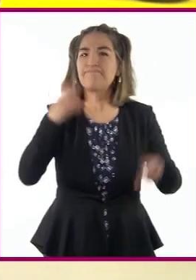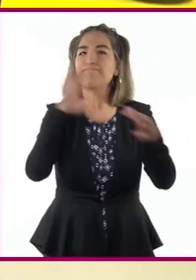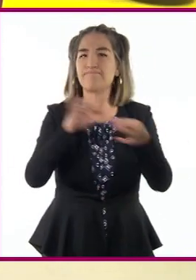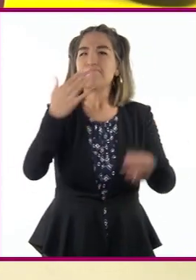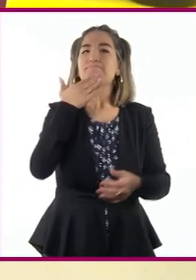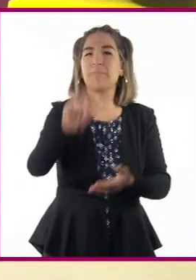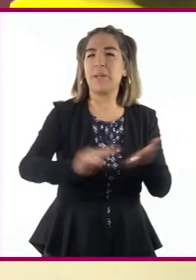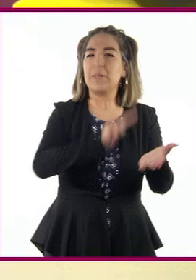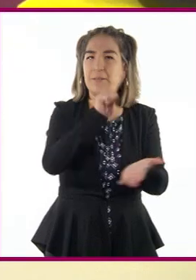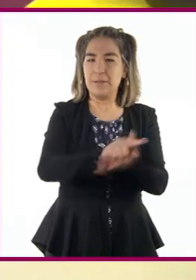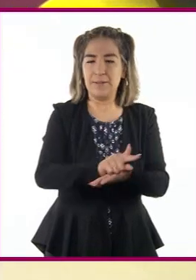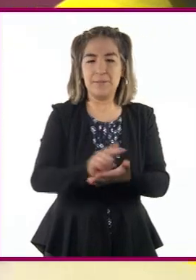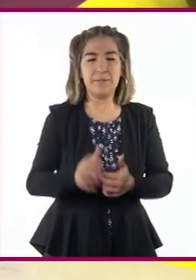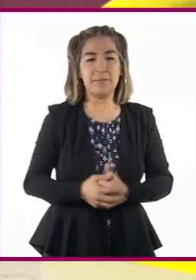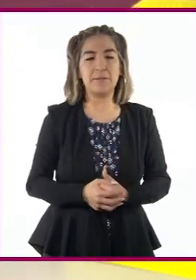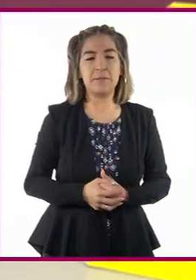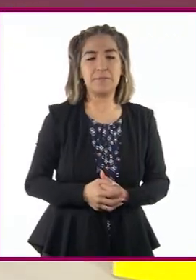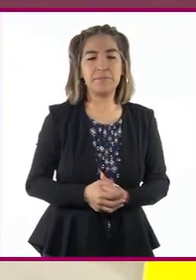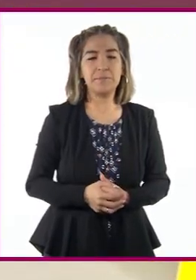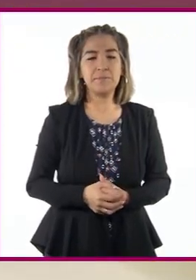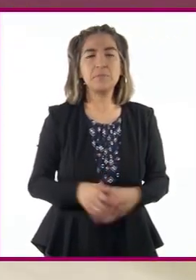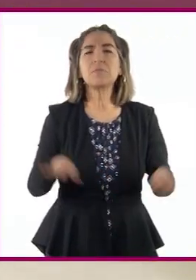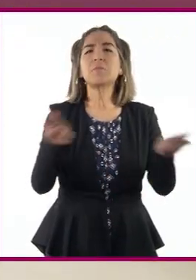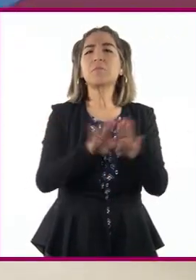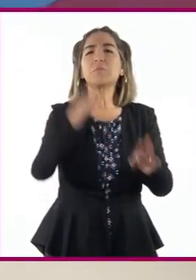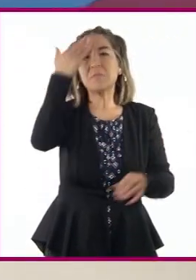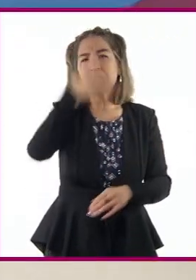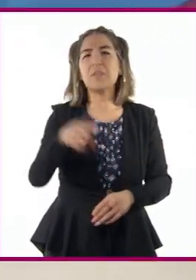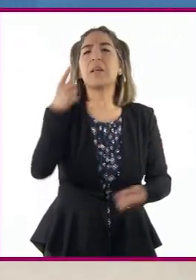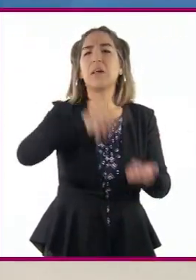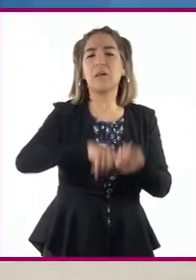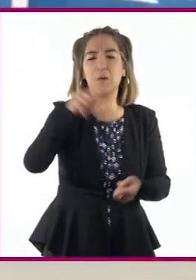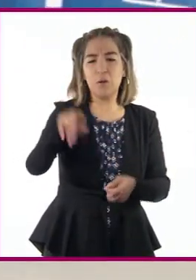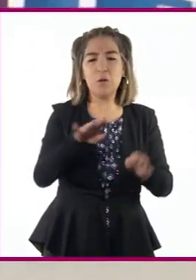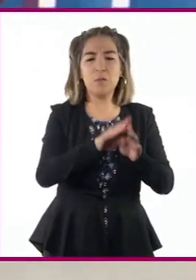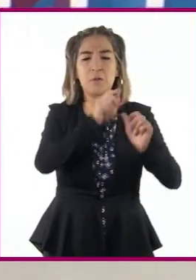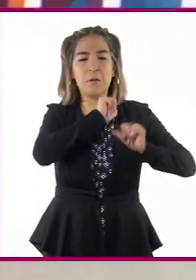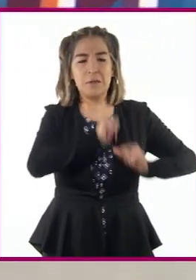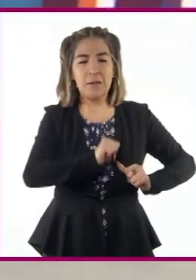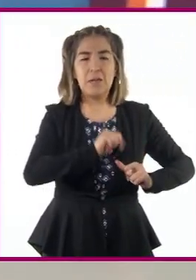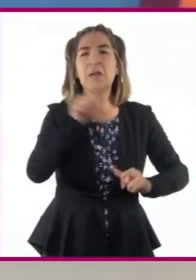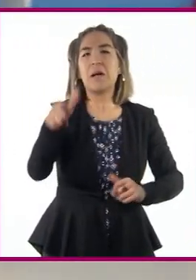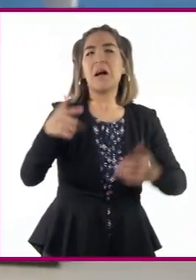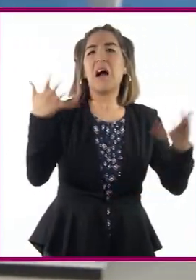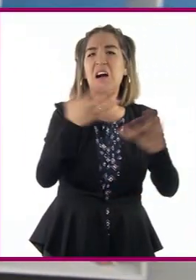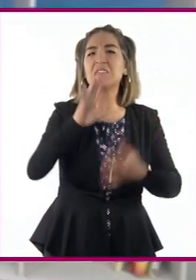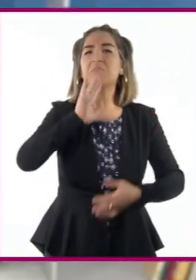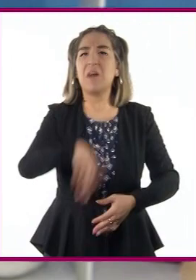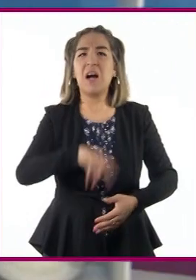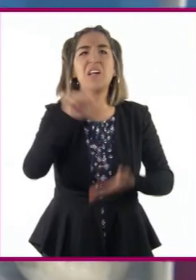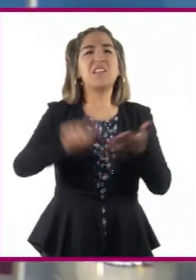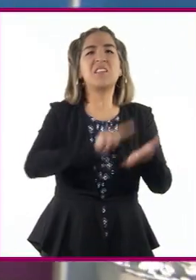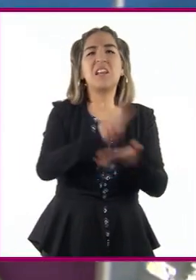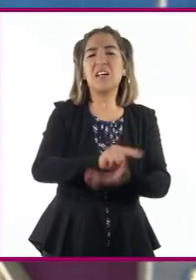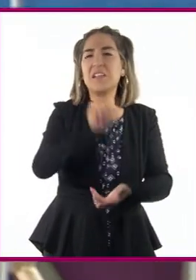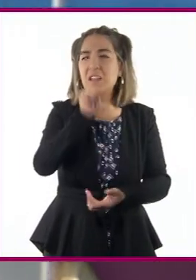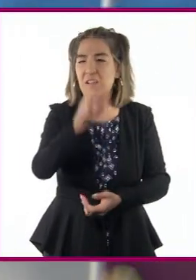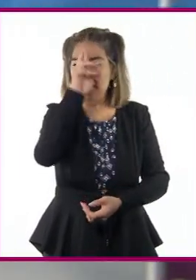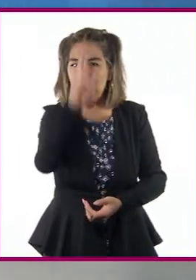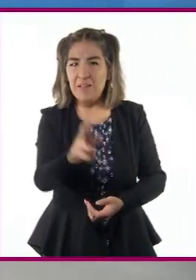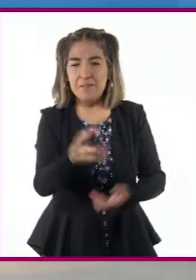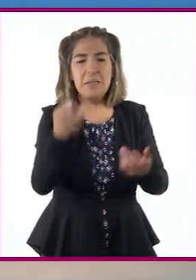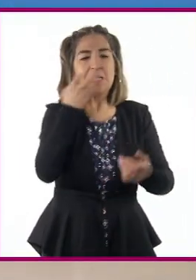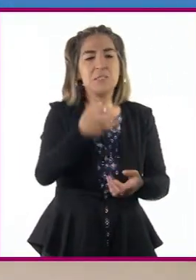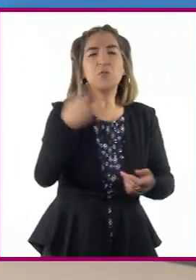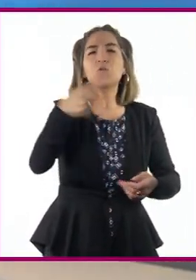ley. ¿Cómo saber si las autoridades están actuando con desapego a la ley? ¿Qué pasa si en el